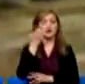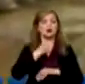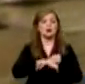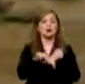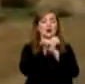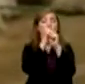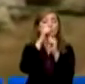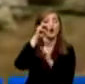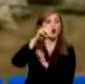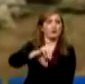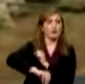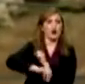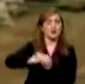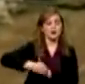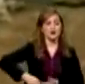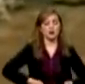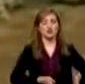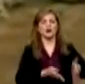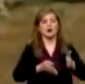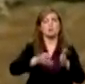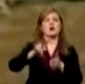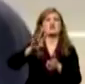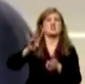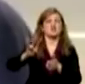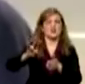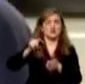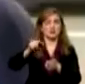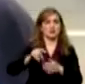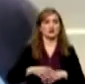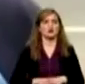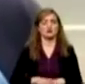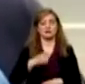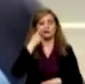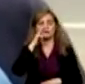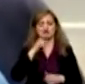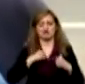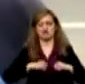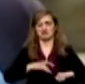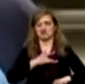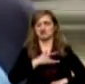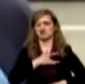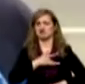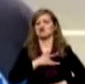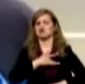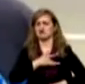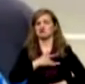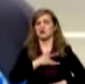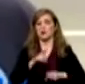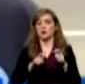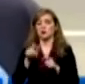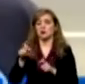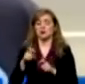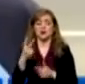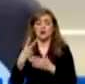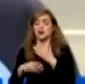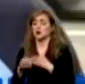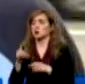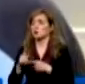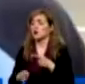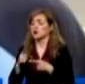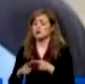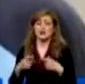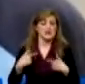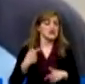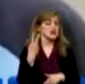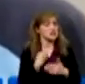mañana de este martes en el kilómetro 27 de la vía perimetral. La gana de llorar, tristeza. Otras personas necesitan criaturas que no pueden tener y mire